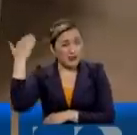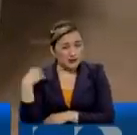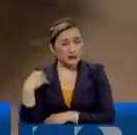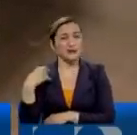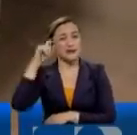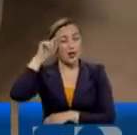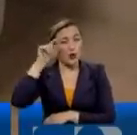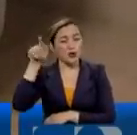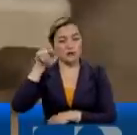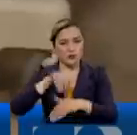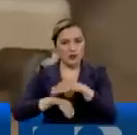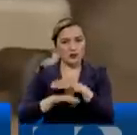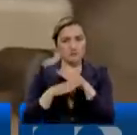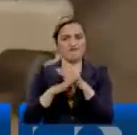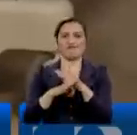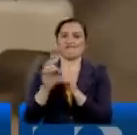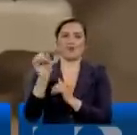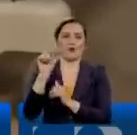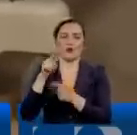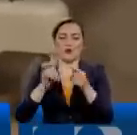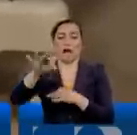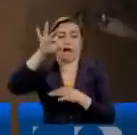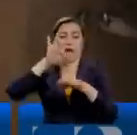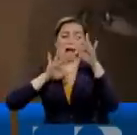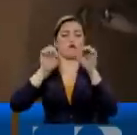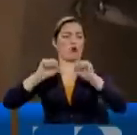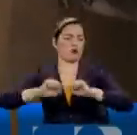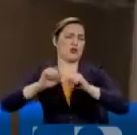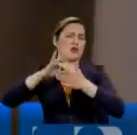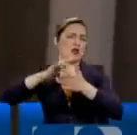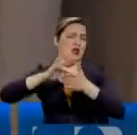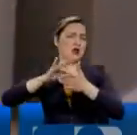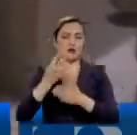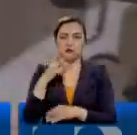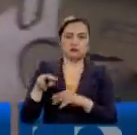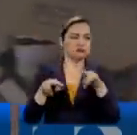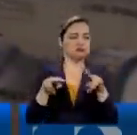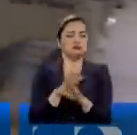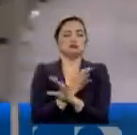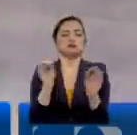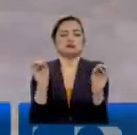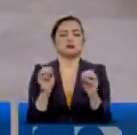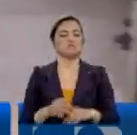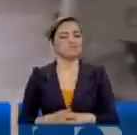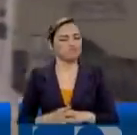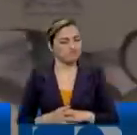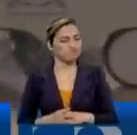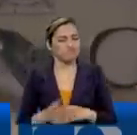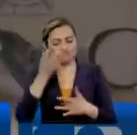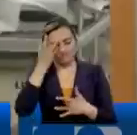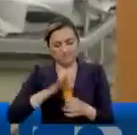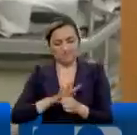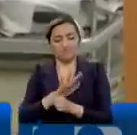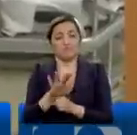prohibido el ingreso por el alto nivel de contagio luce completamente vacía. El nivel de atención hospitalaria por COVID-19 se ha reducido